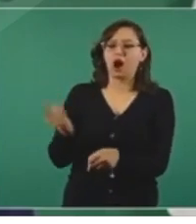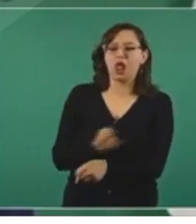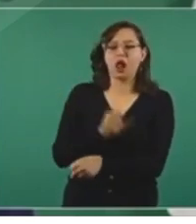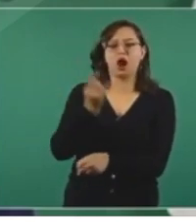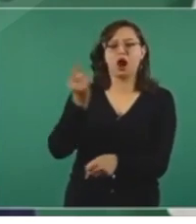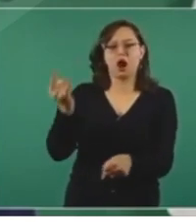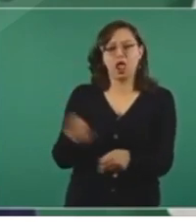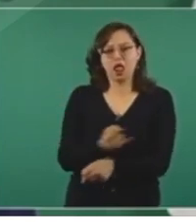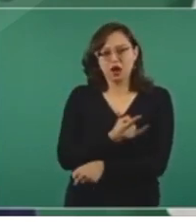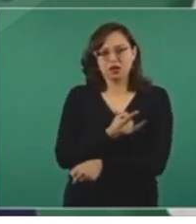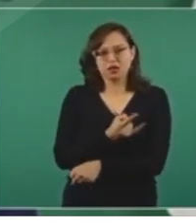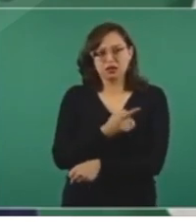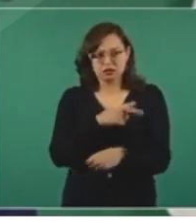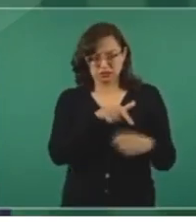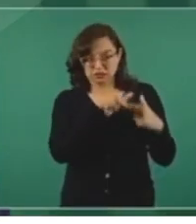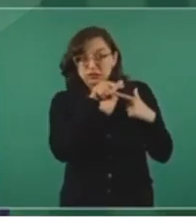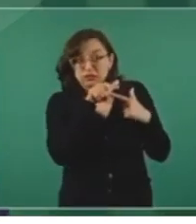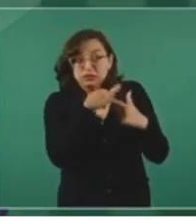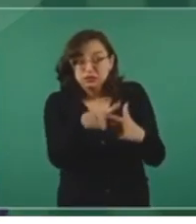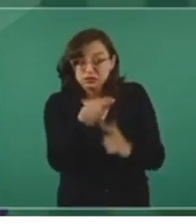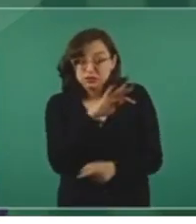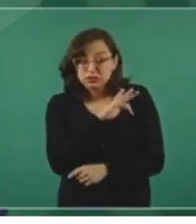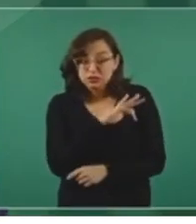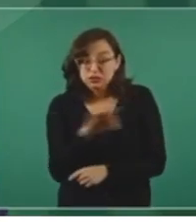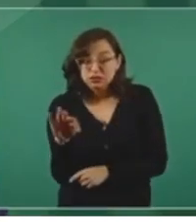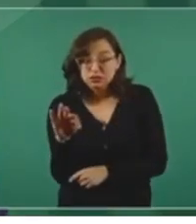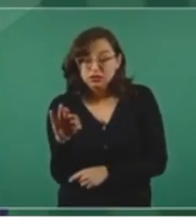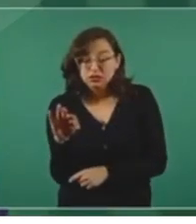¿lo sostendrían en el cargo?